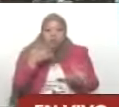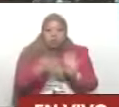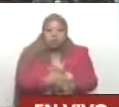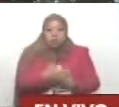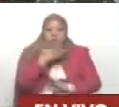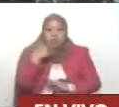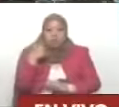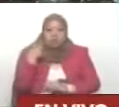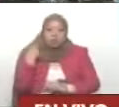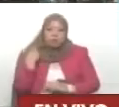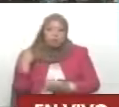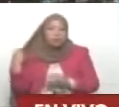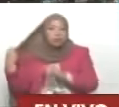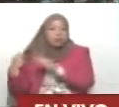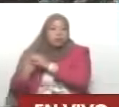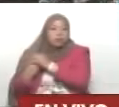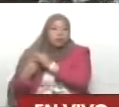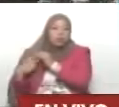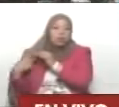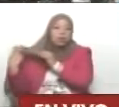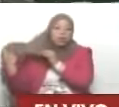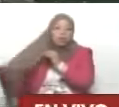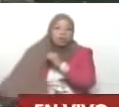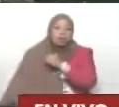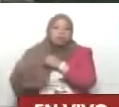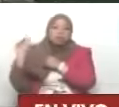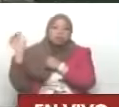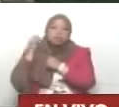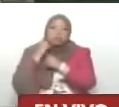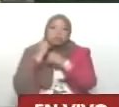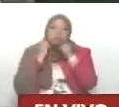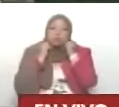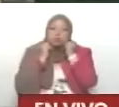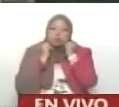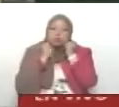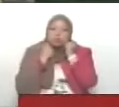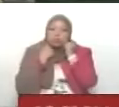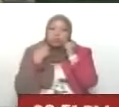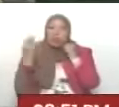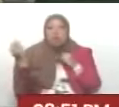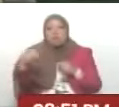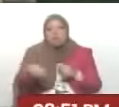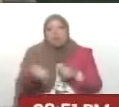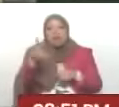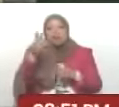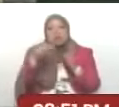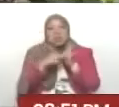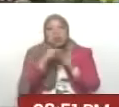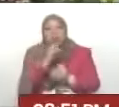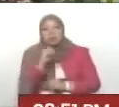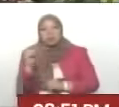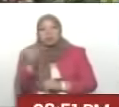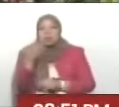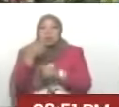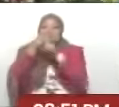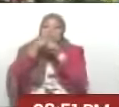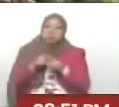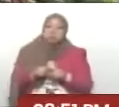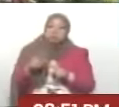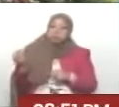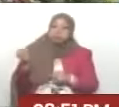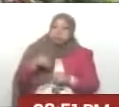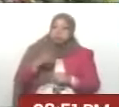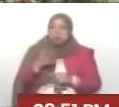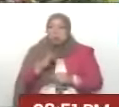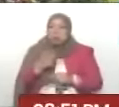sobrepasaba también. O sea que más de 8.000. Más de 8.400 personas. Es un cálculo conservador. Pero lo hicimos en el puente porque